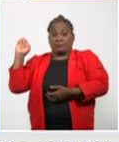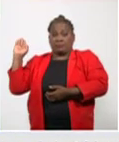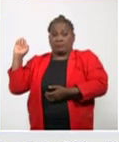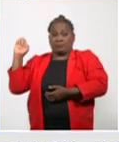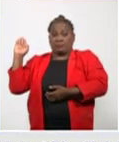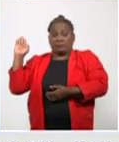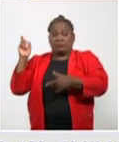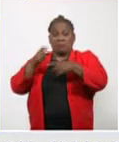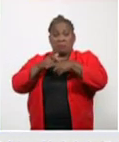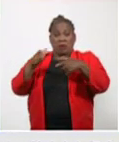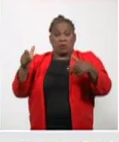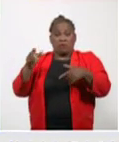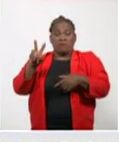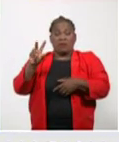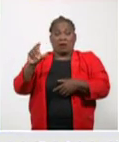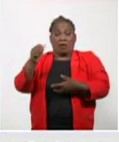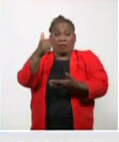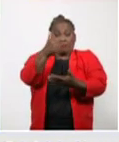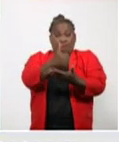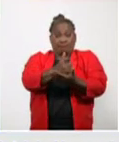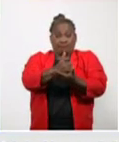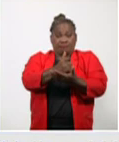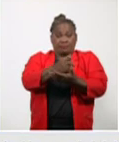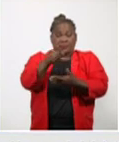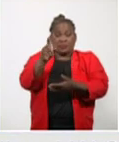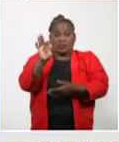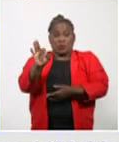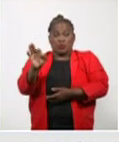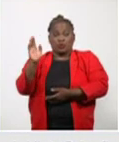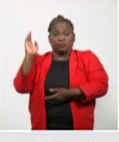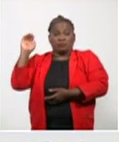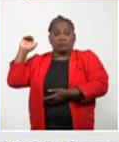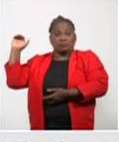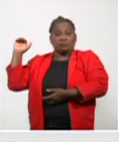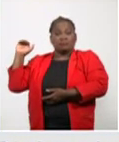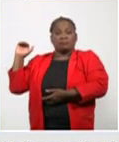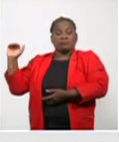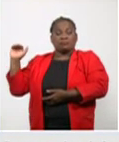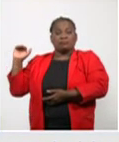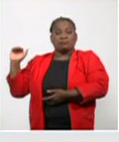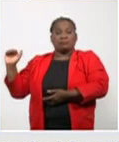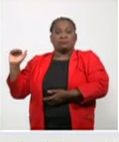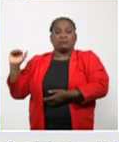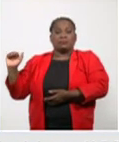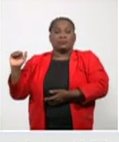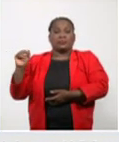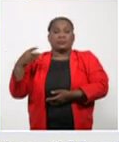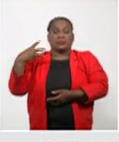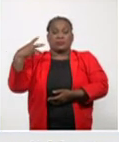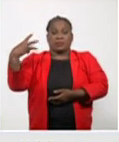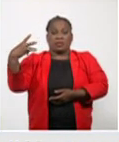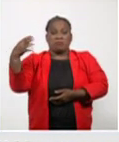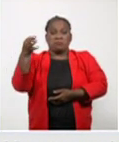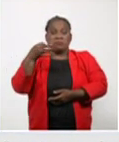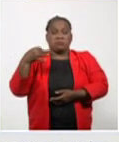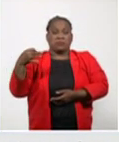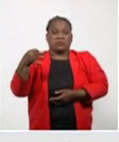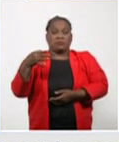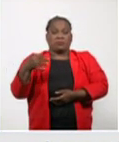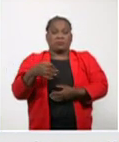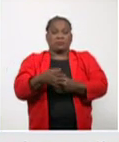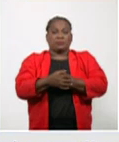número de Santa Clara, 18, Manicaragua 3, y de Santo Domingo, Encrucijada, Placetas y